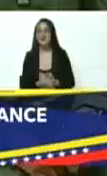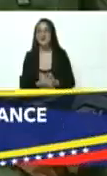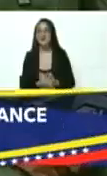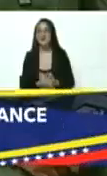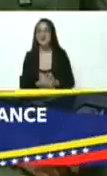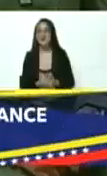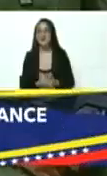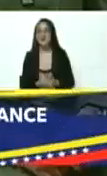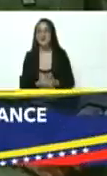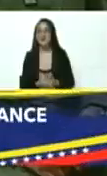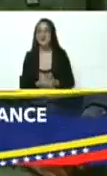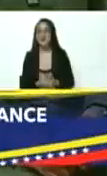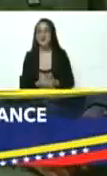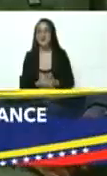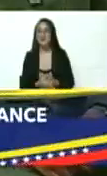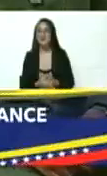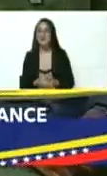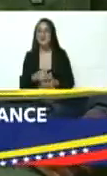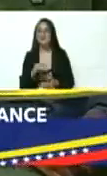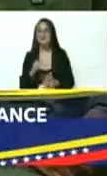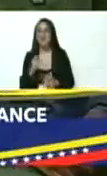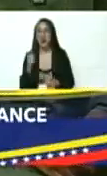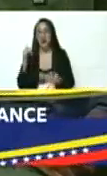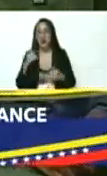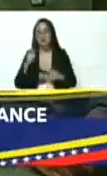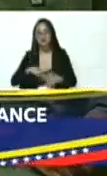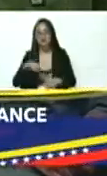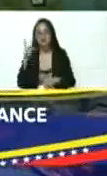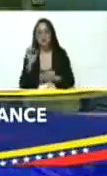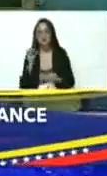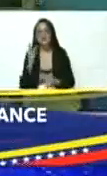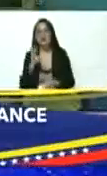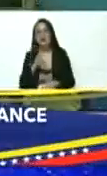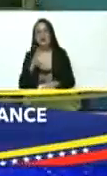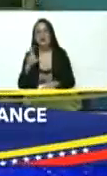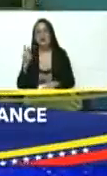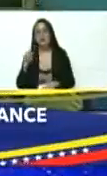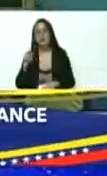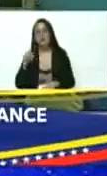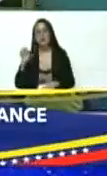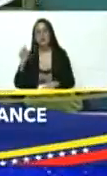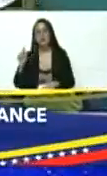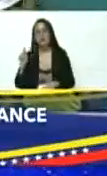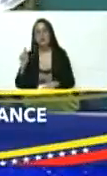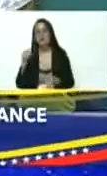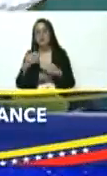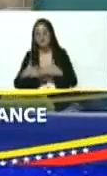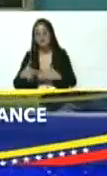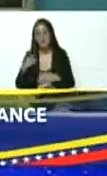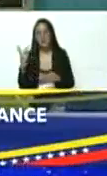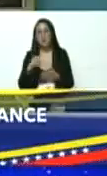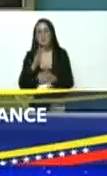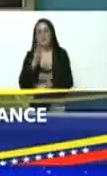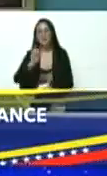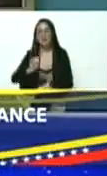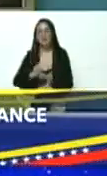tiempo, a partir del lanzamiento de las 3R.net rumbo al 2030.